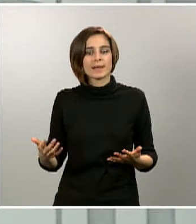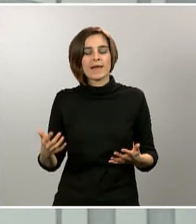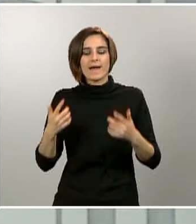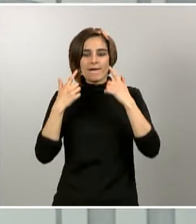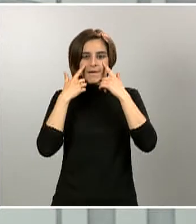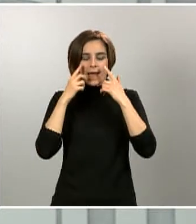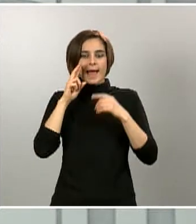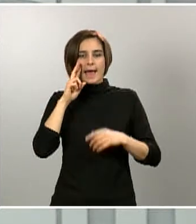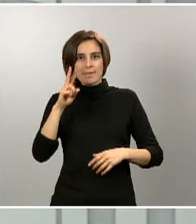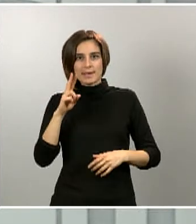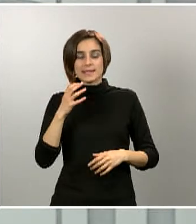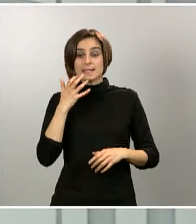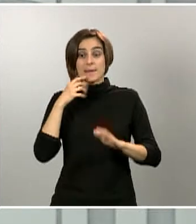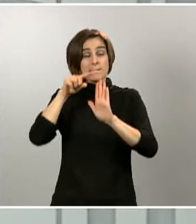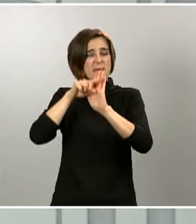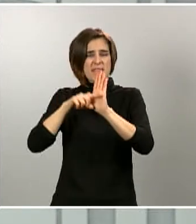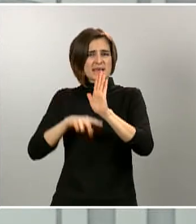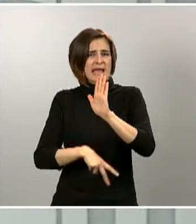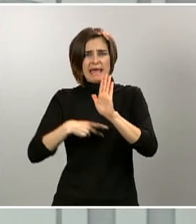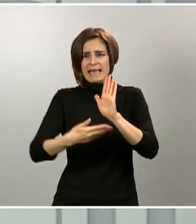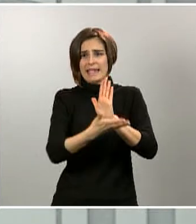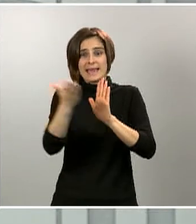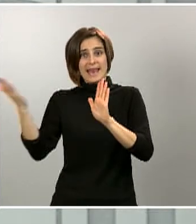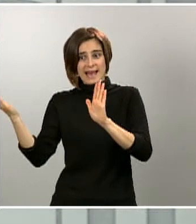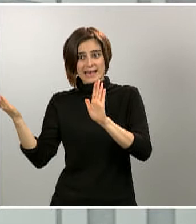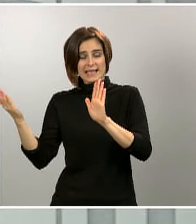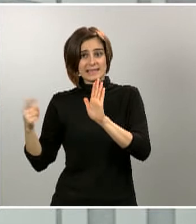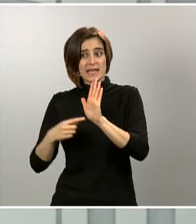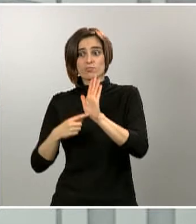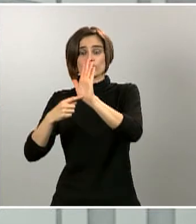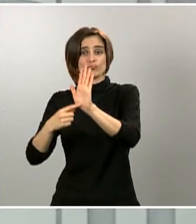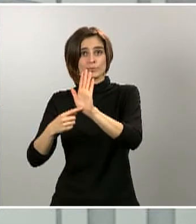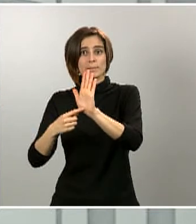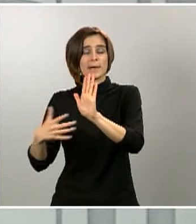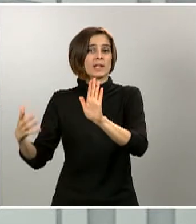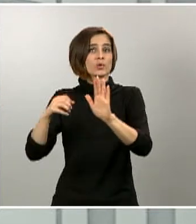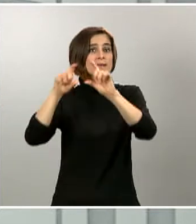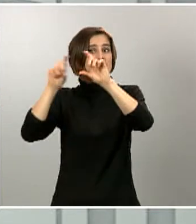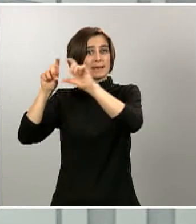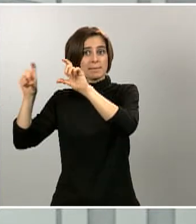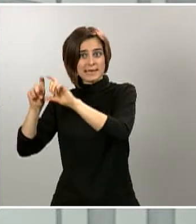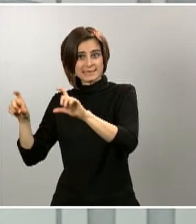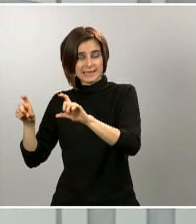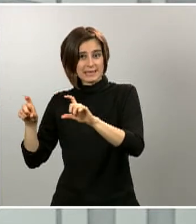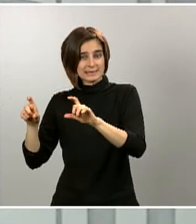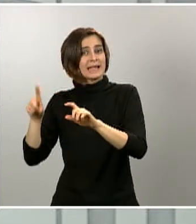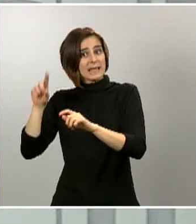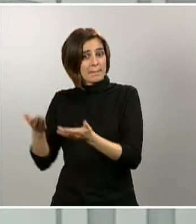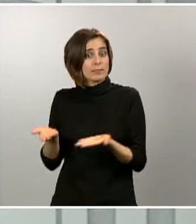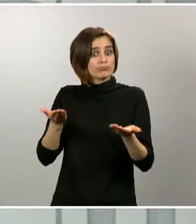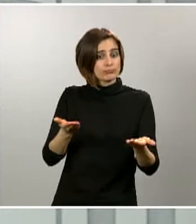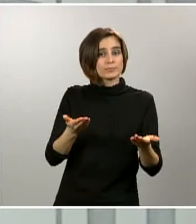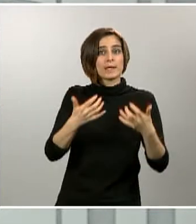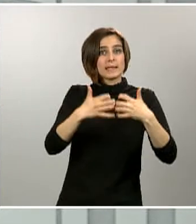medidas generales que se han puesto a disposición de todo el tejido productivo, y en este caso de la industria cultural, permite